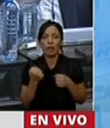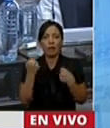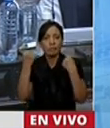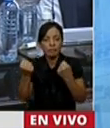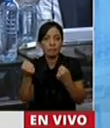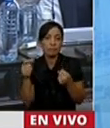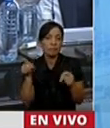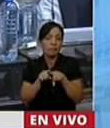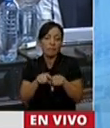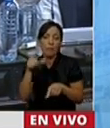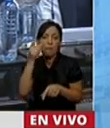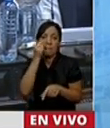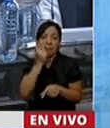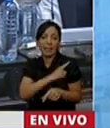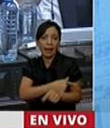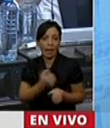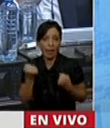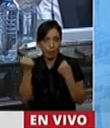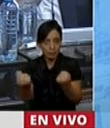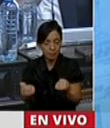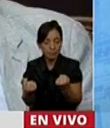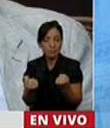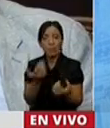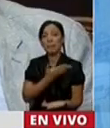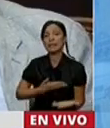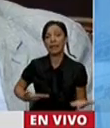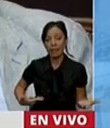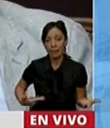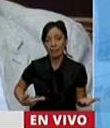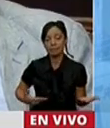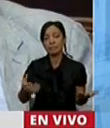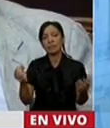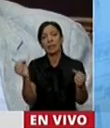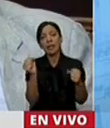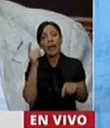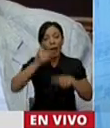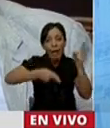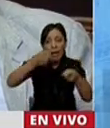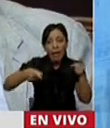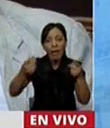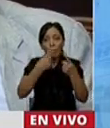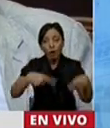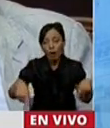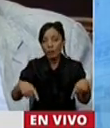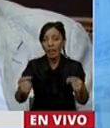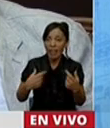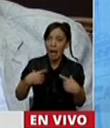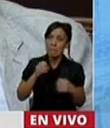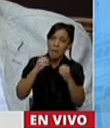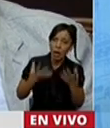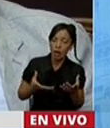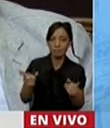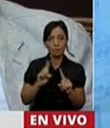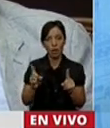esto a esto le ha sobrado creo que han tenido mucho debate sobre todo el periodo anterior que fue muy bueno